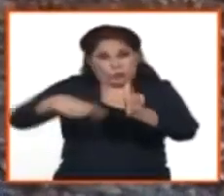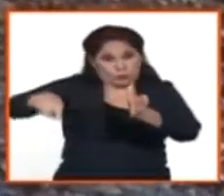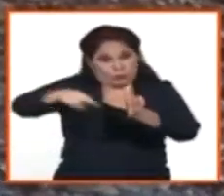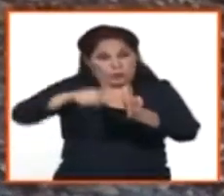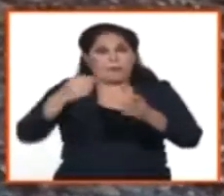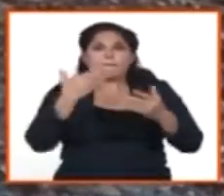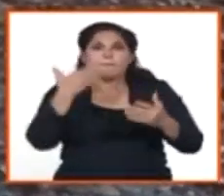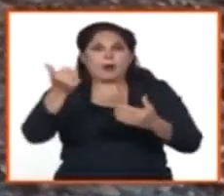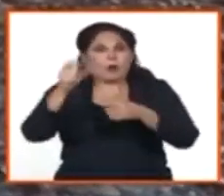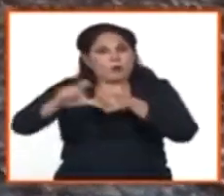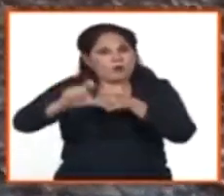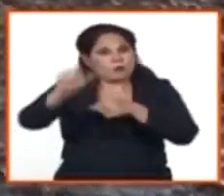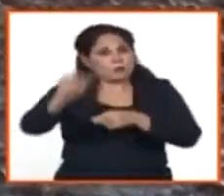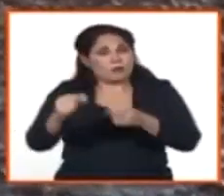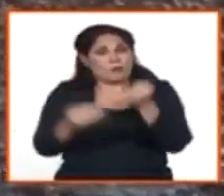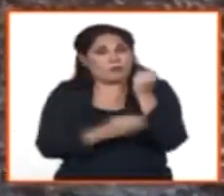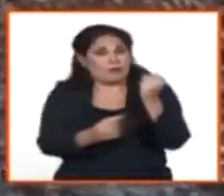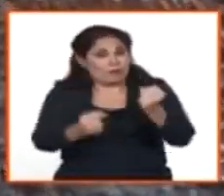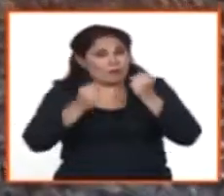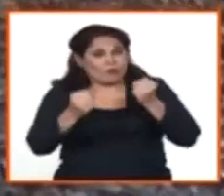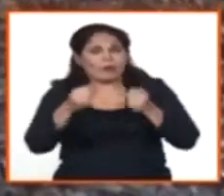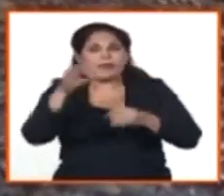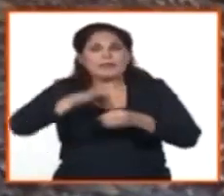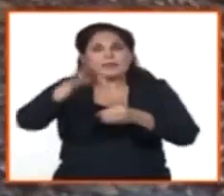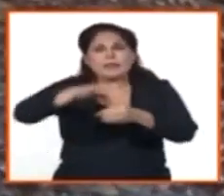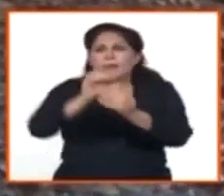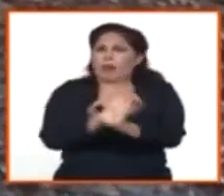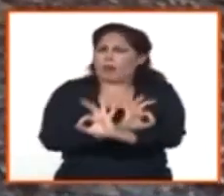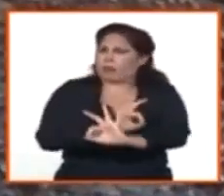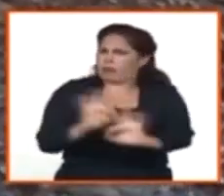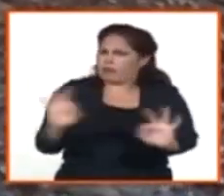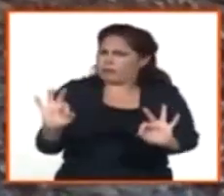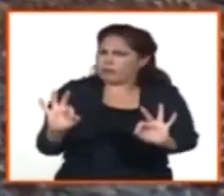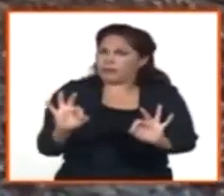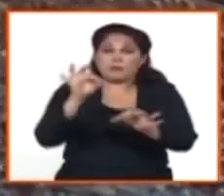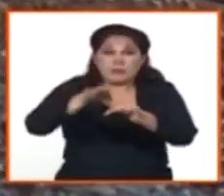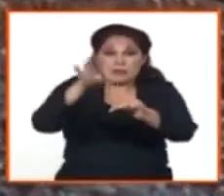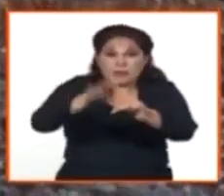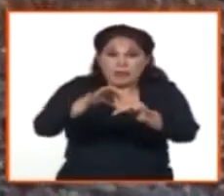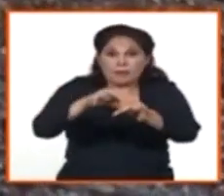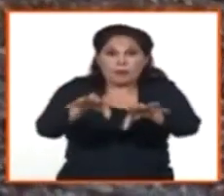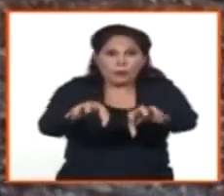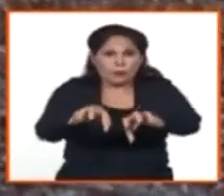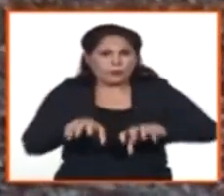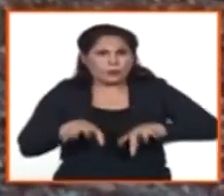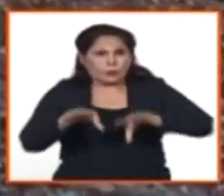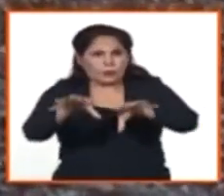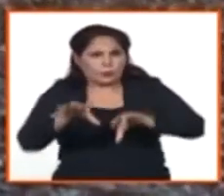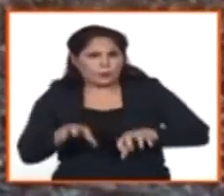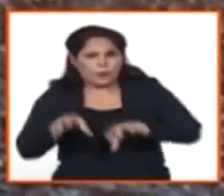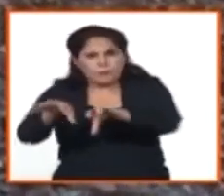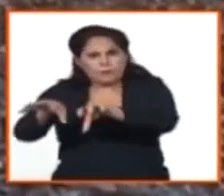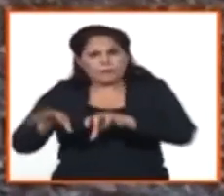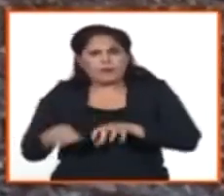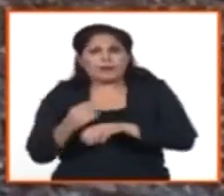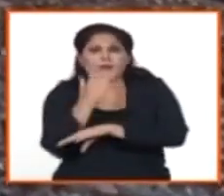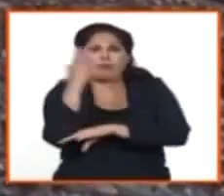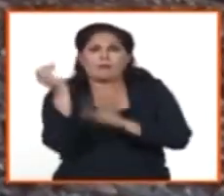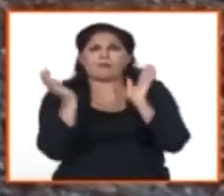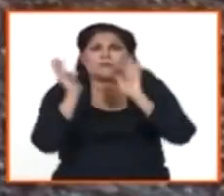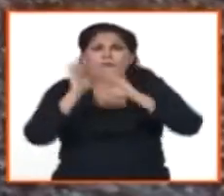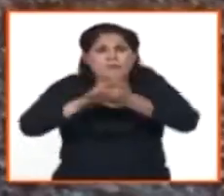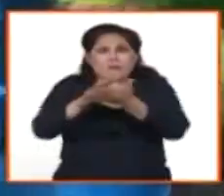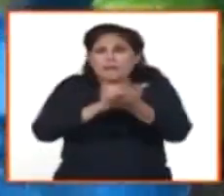todo agricultor, siembra limpia, limpia y limpia. Cuando el cultivo está limpio no hay plaga, no hay enfermedades, hay